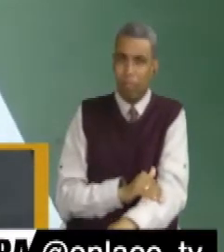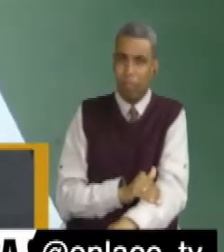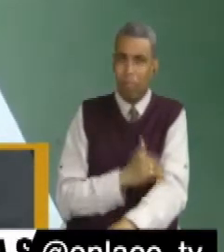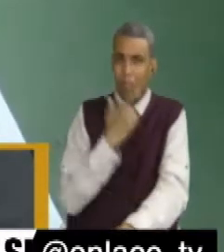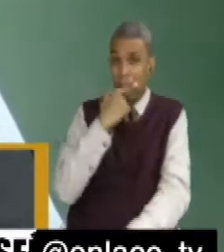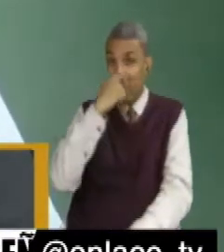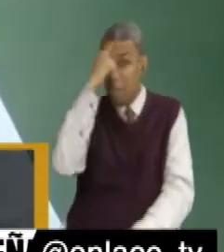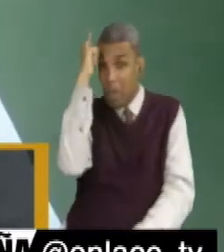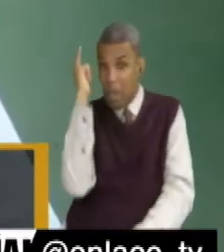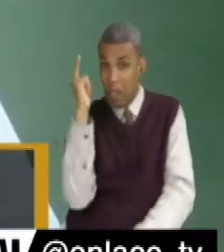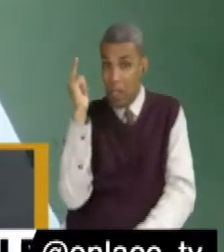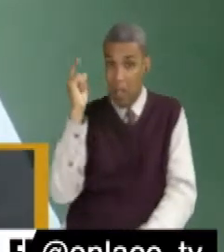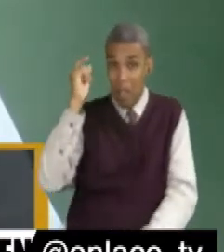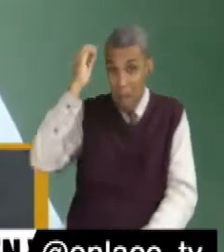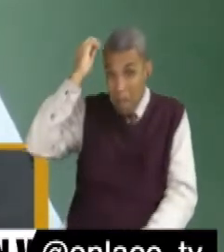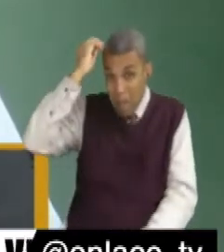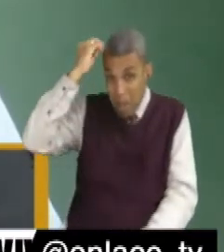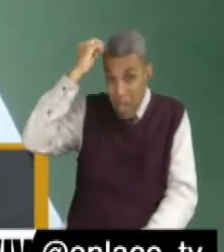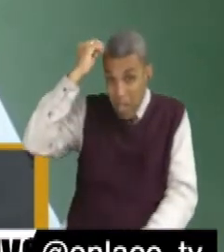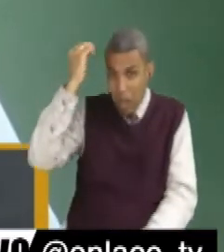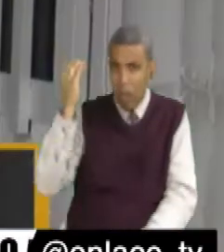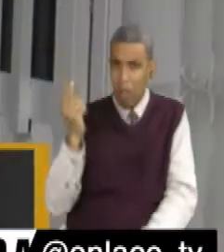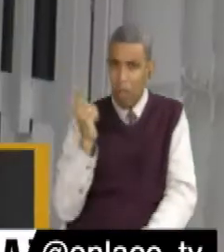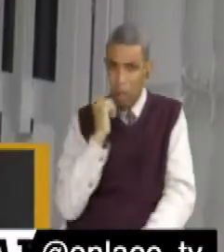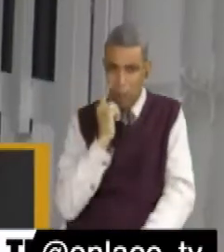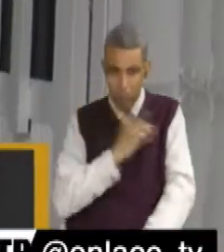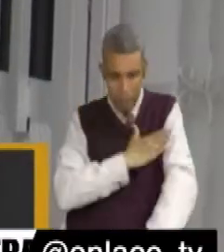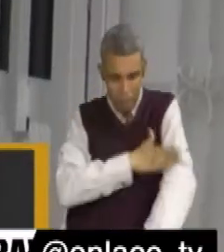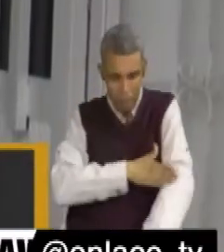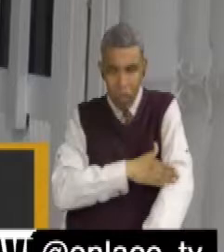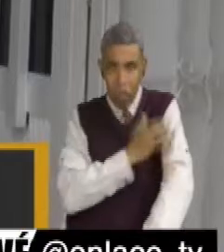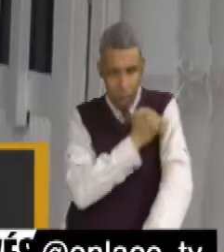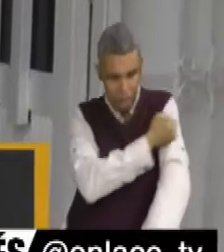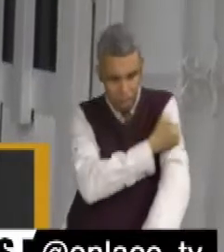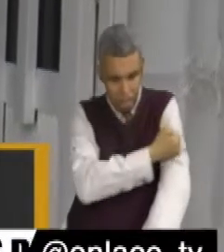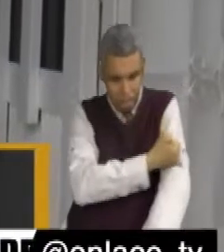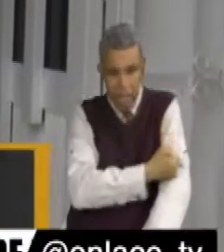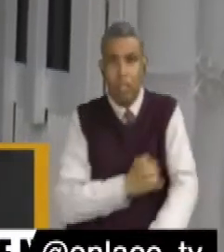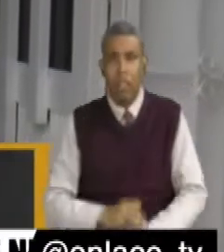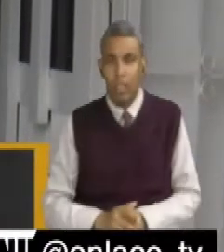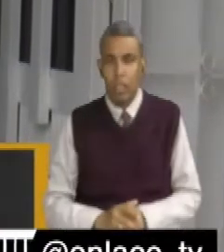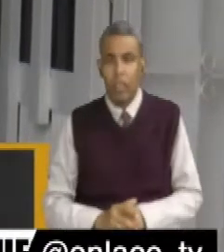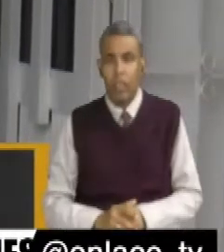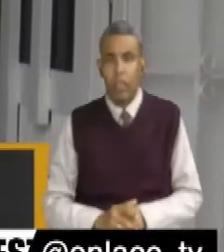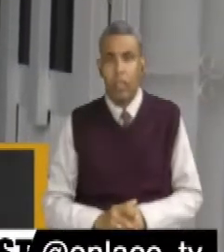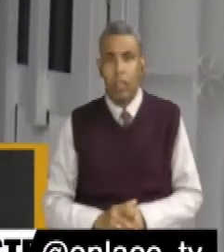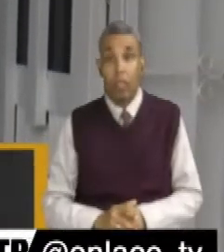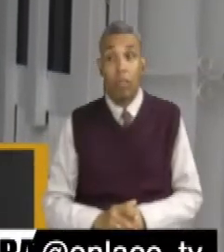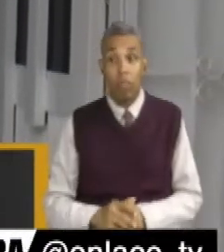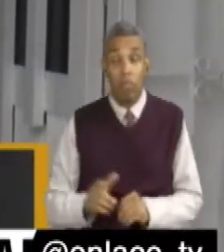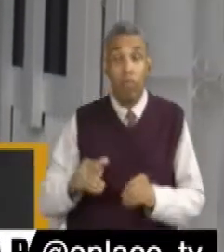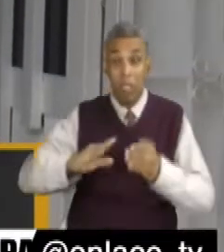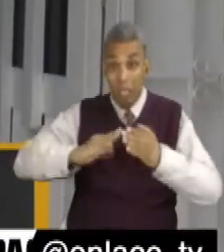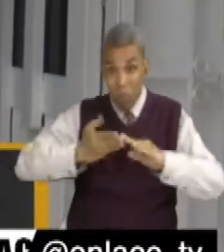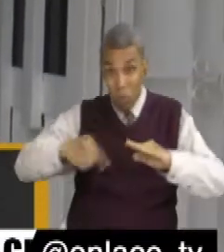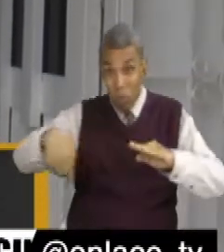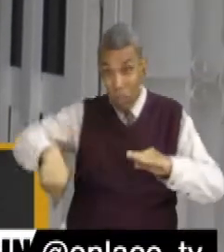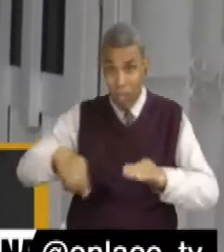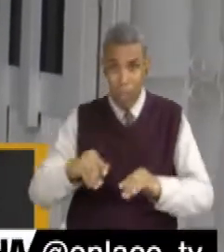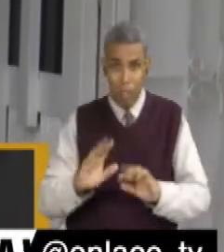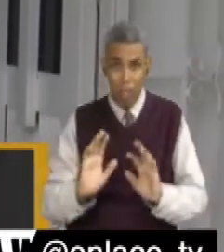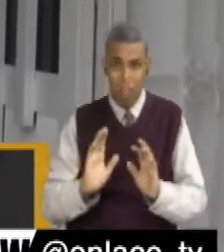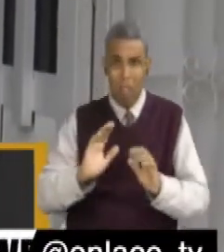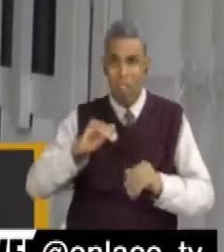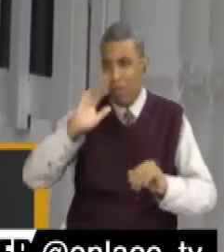blanca, crespo, con tatuaje en los brazos. Quienes viven también en esta zona aseguran que los robos han